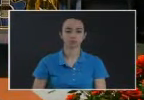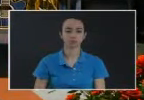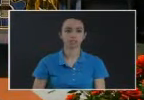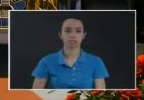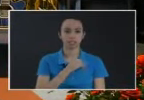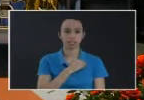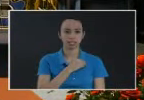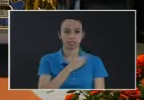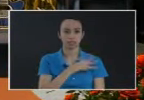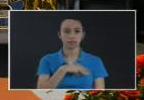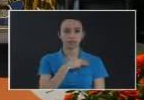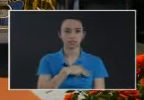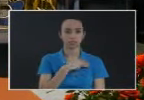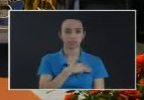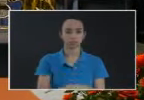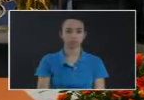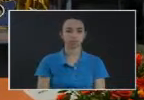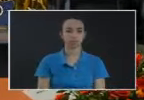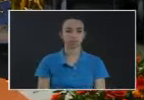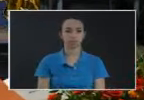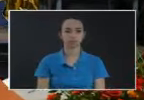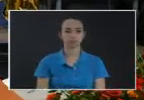Quiero ministrar.